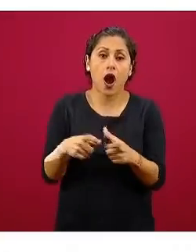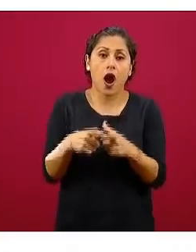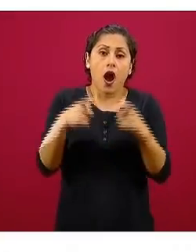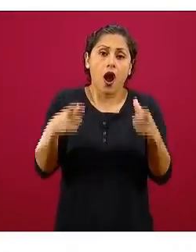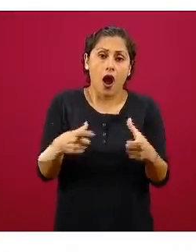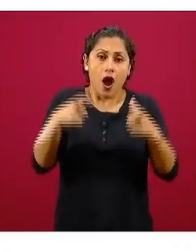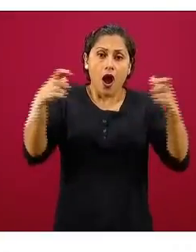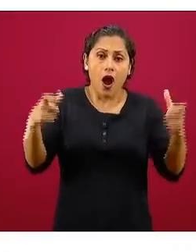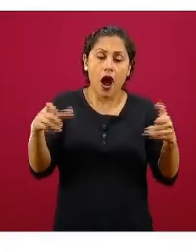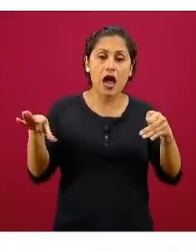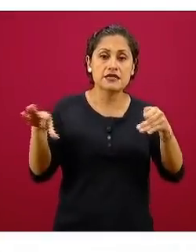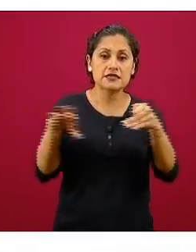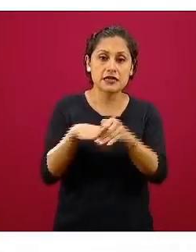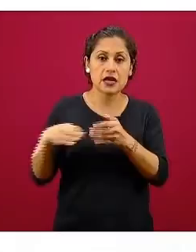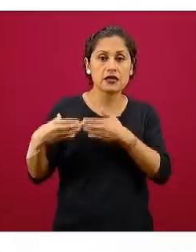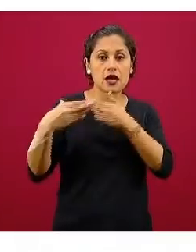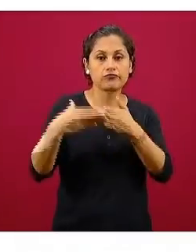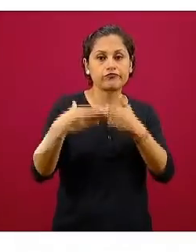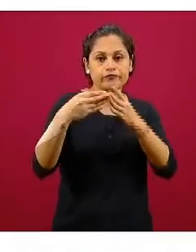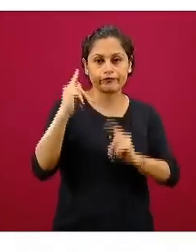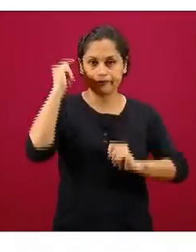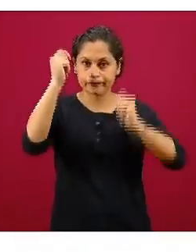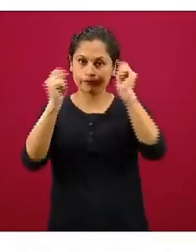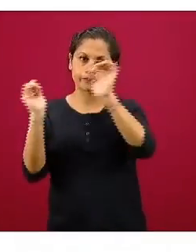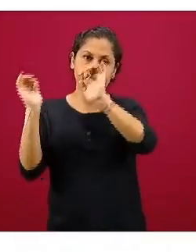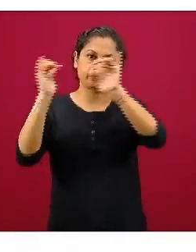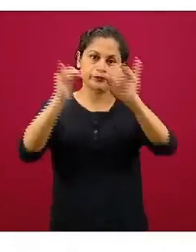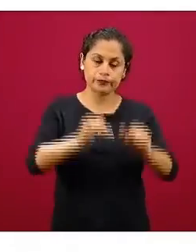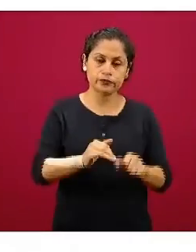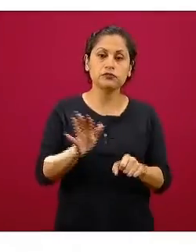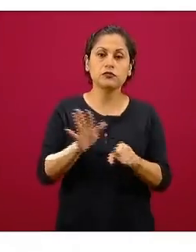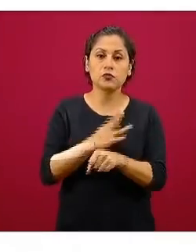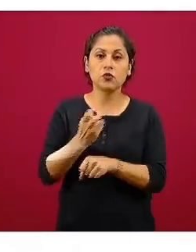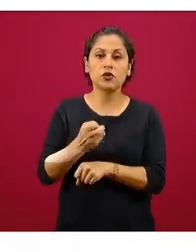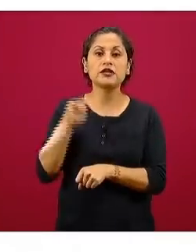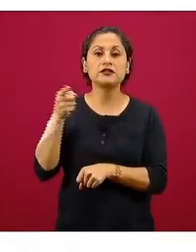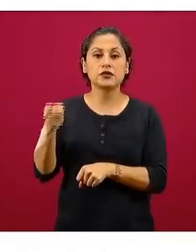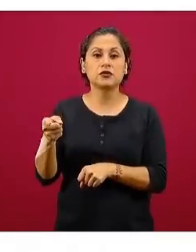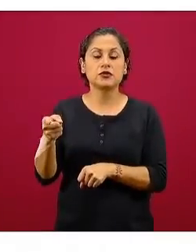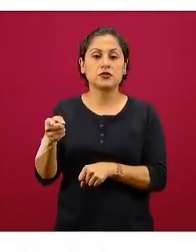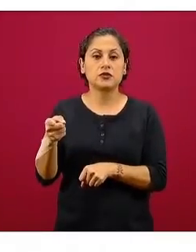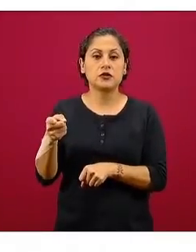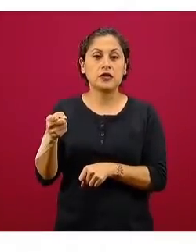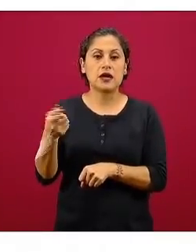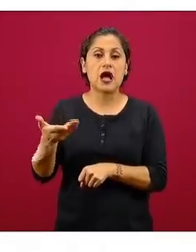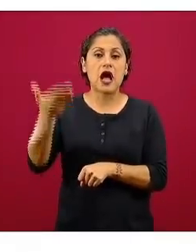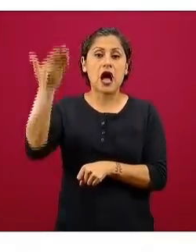puertos turísticos y no ha ido al mismo ritmo de incremento por muchos años